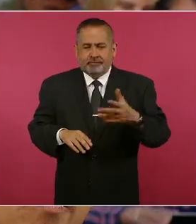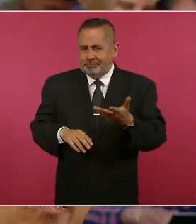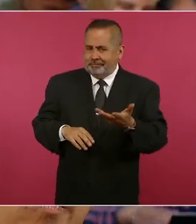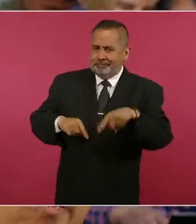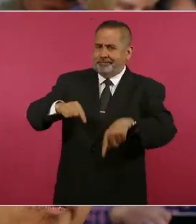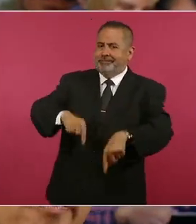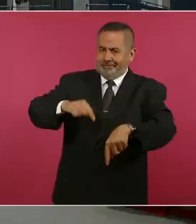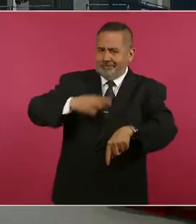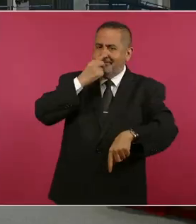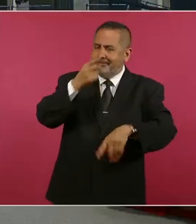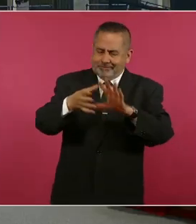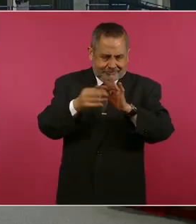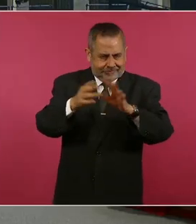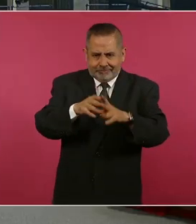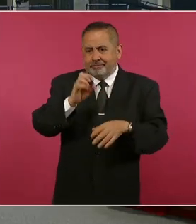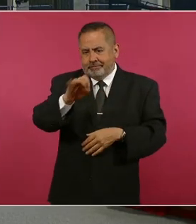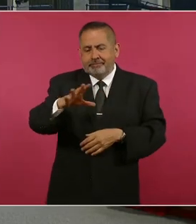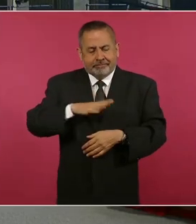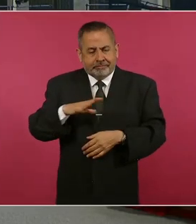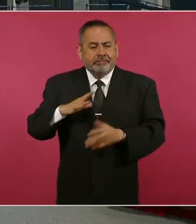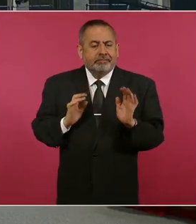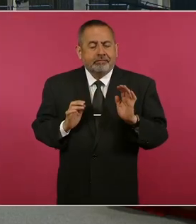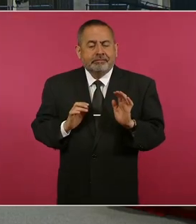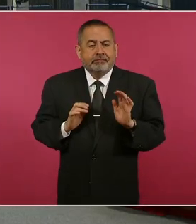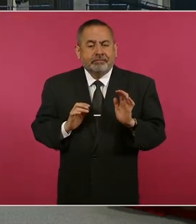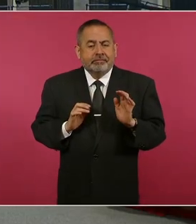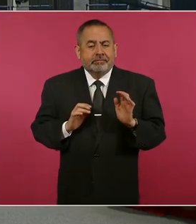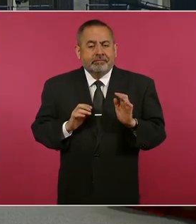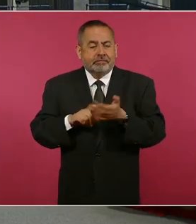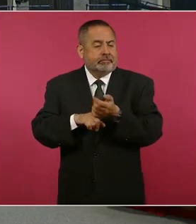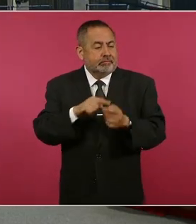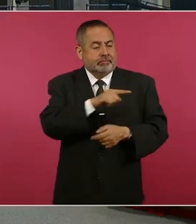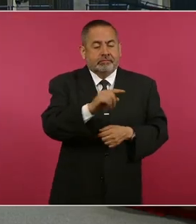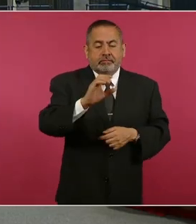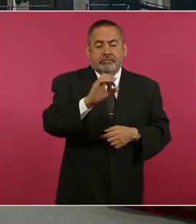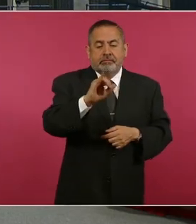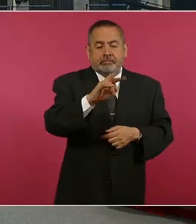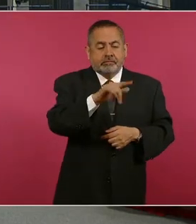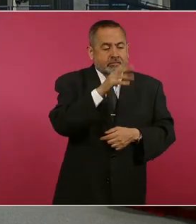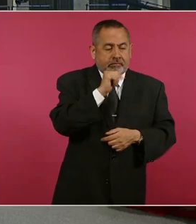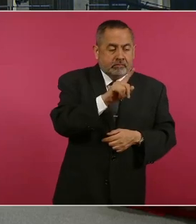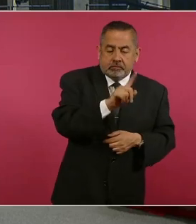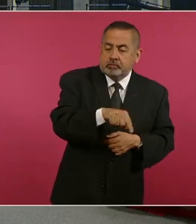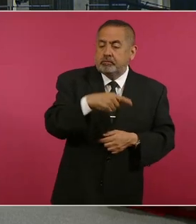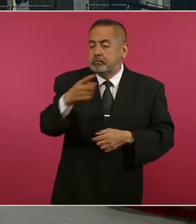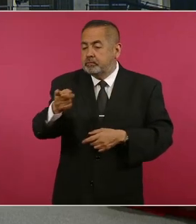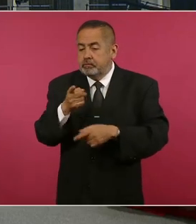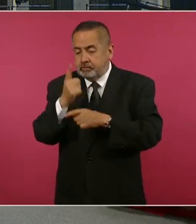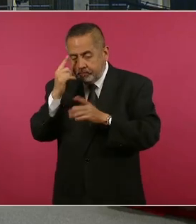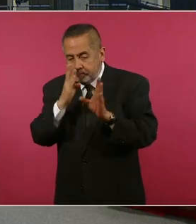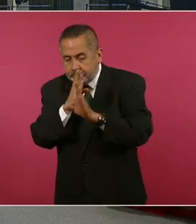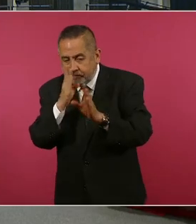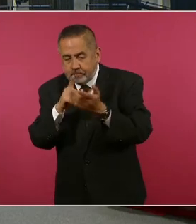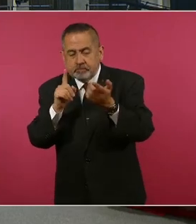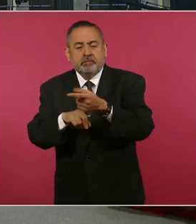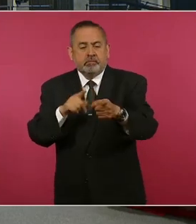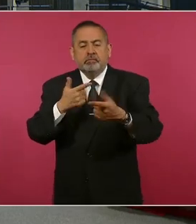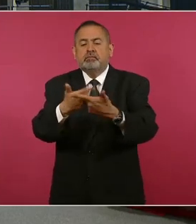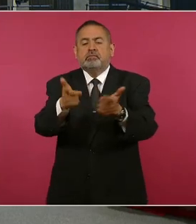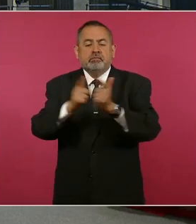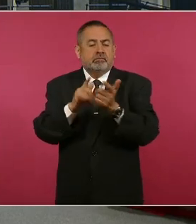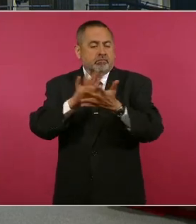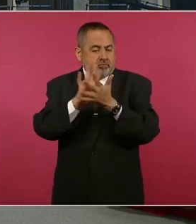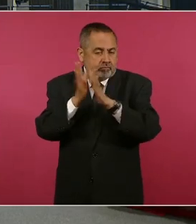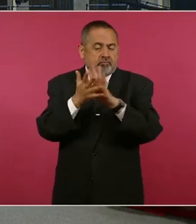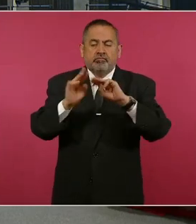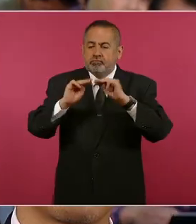dicho que si bien no se hace pues con civiles o con cualquier persona, se hace sí para seguir los pasos de grupos criminales